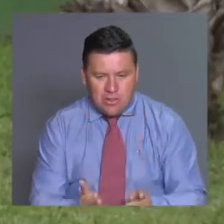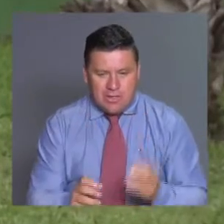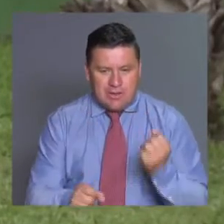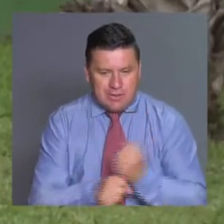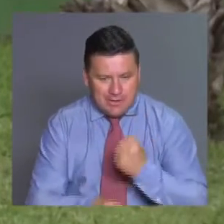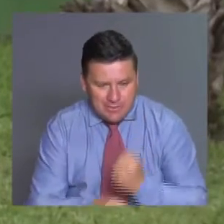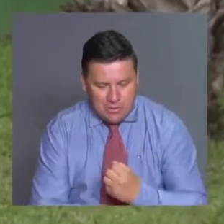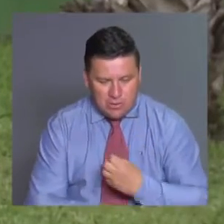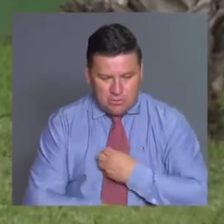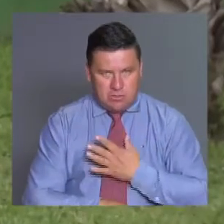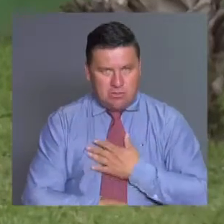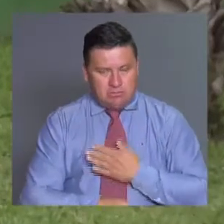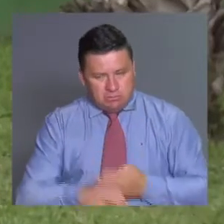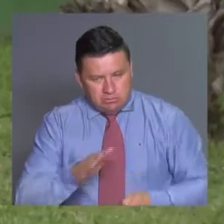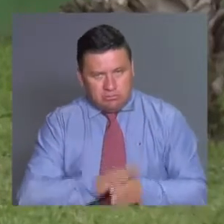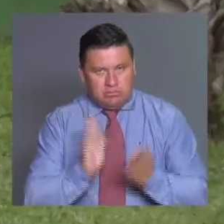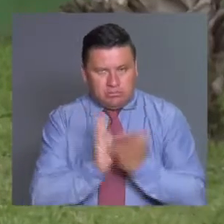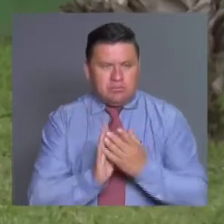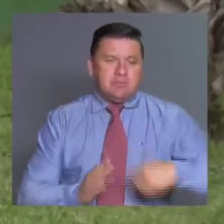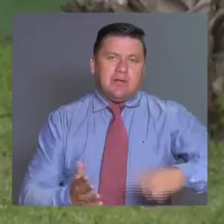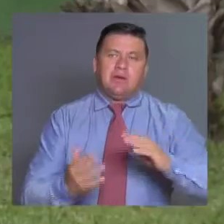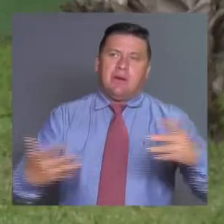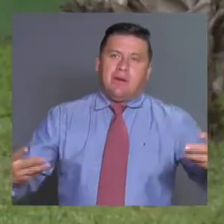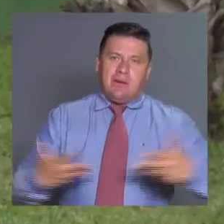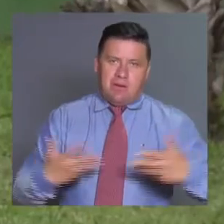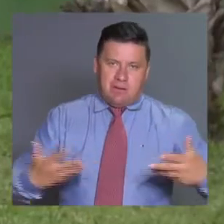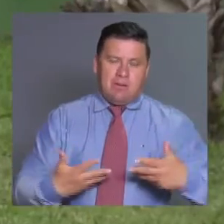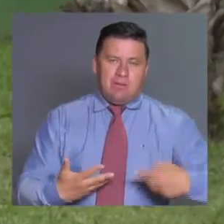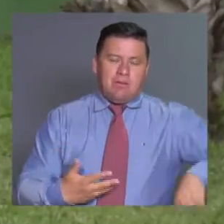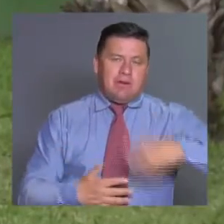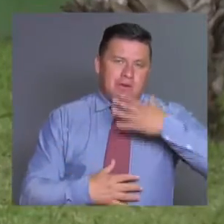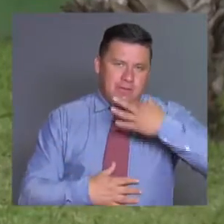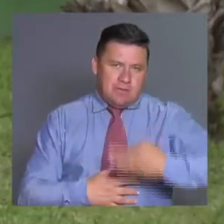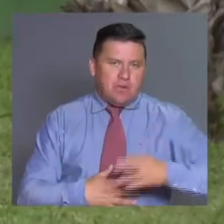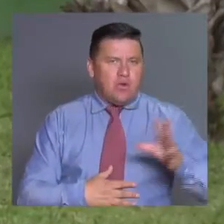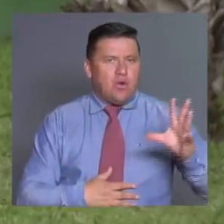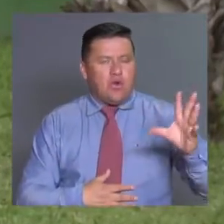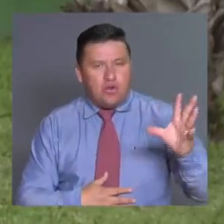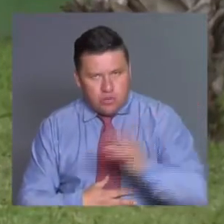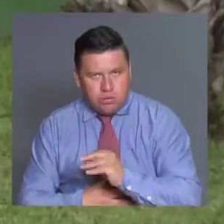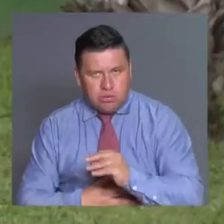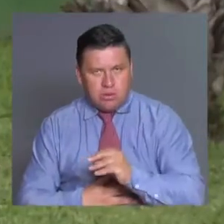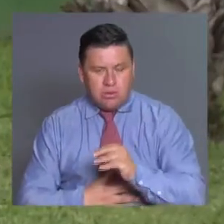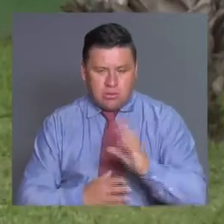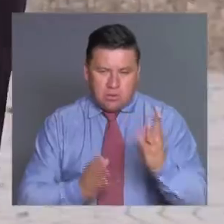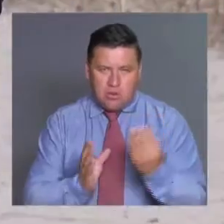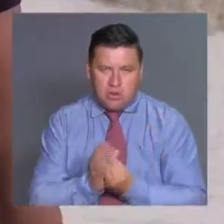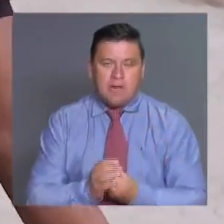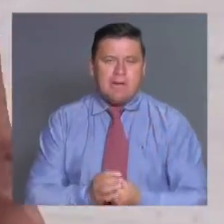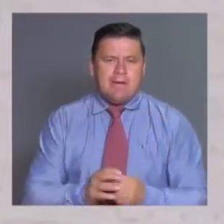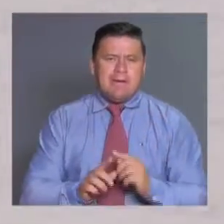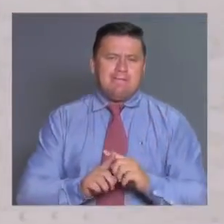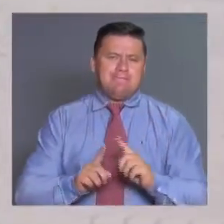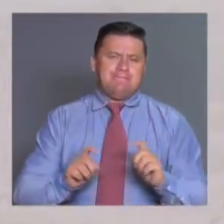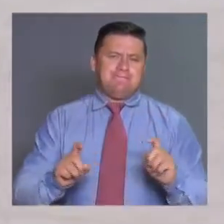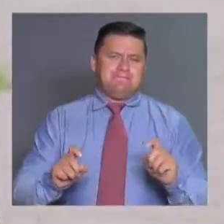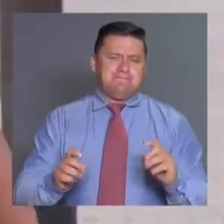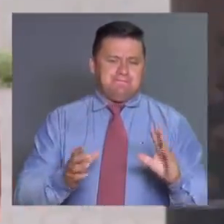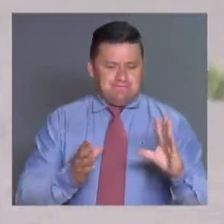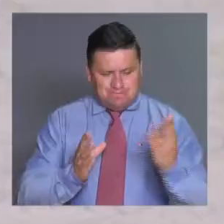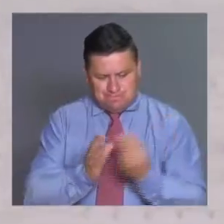trabajar la oportunidad de salir adelante eso nos ayudaría a que realmente todos seamos incluyente la diversidad